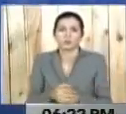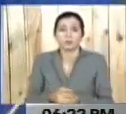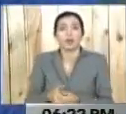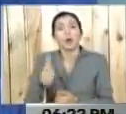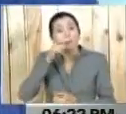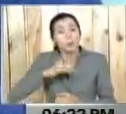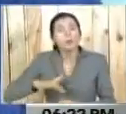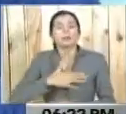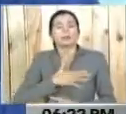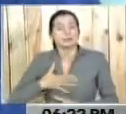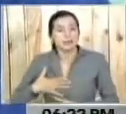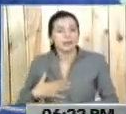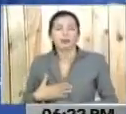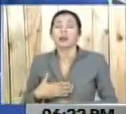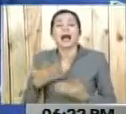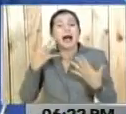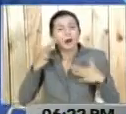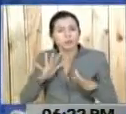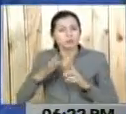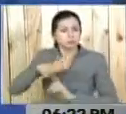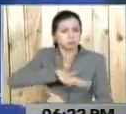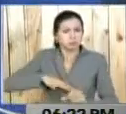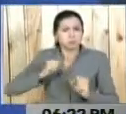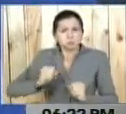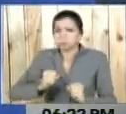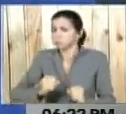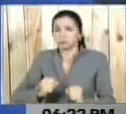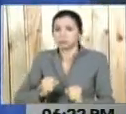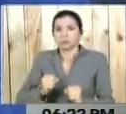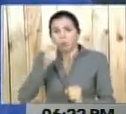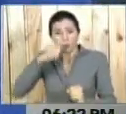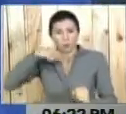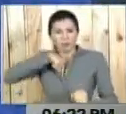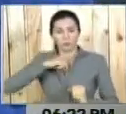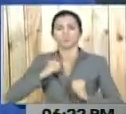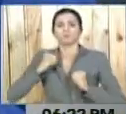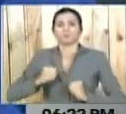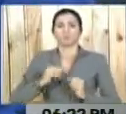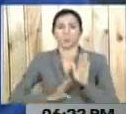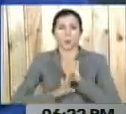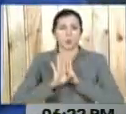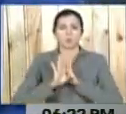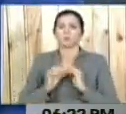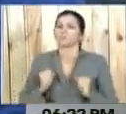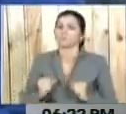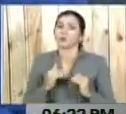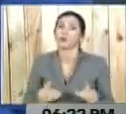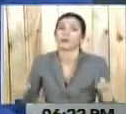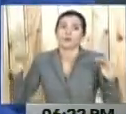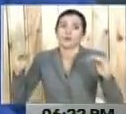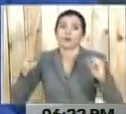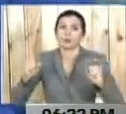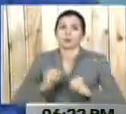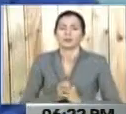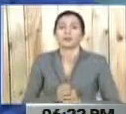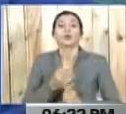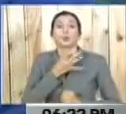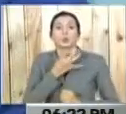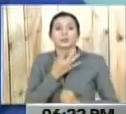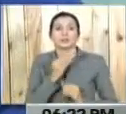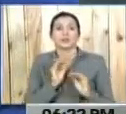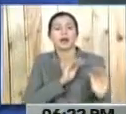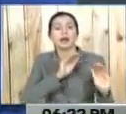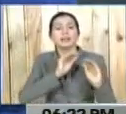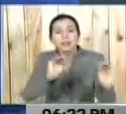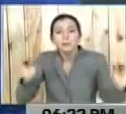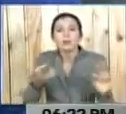de las dificultades se pone, se crece en la adversidad y se crece en el llamado a la paz. Yo creo que ahí si algo hay que rescatar es la